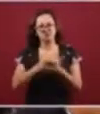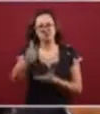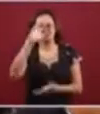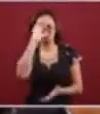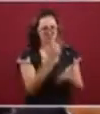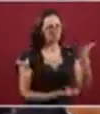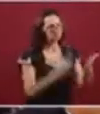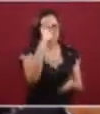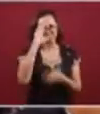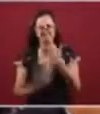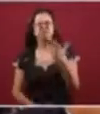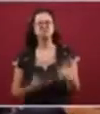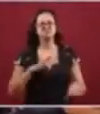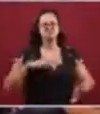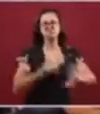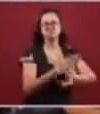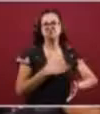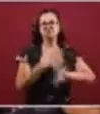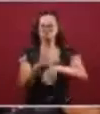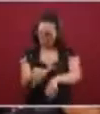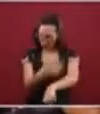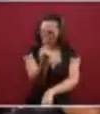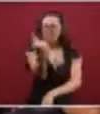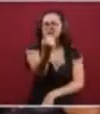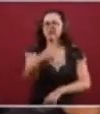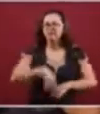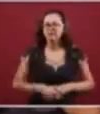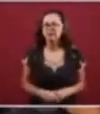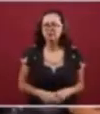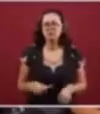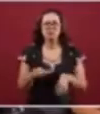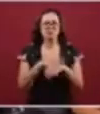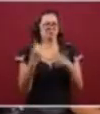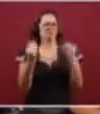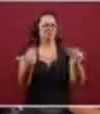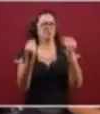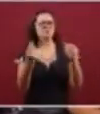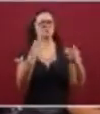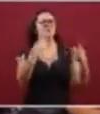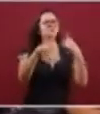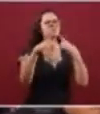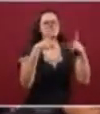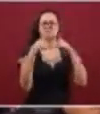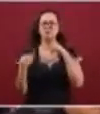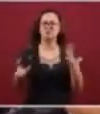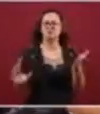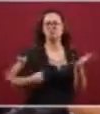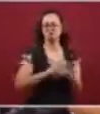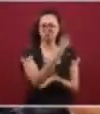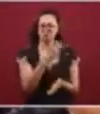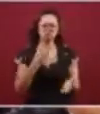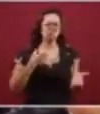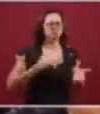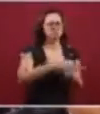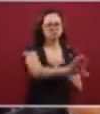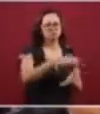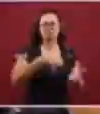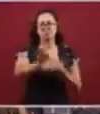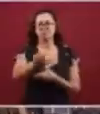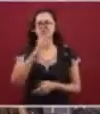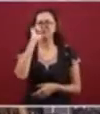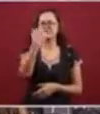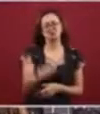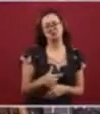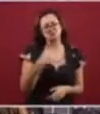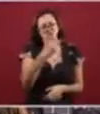derechos laborales de los colegas? Y se lo digo porque hay N denuncias de que los han despedido sin liquidación, les están ofreciendo,